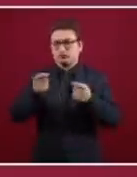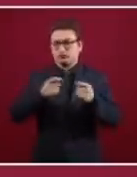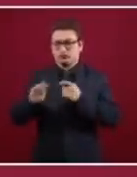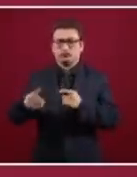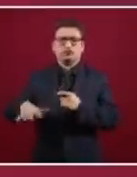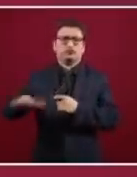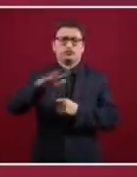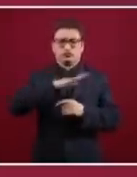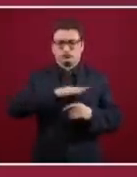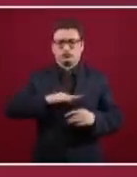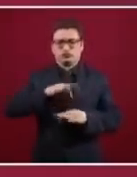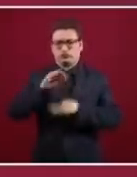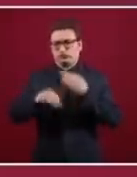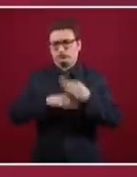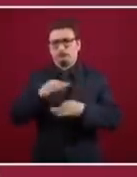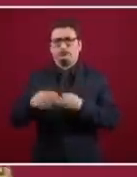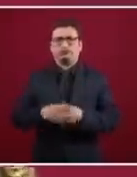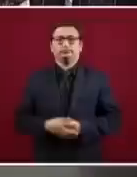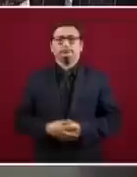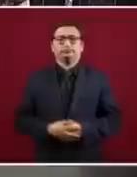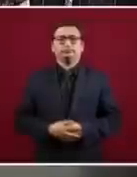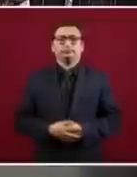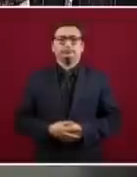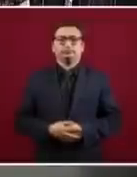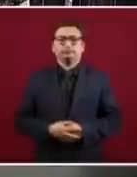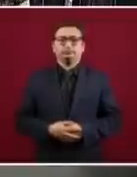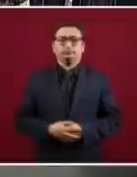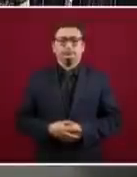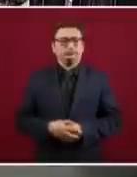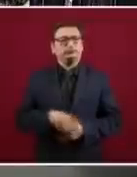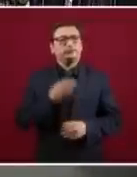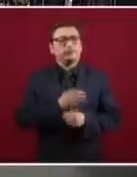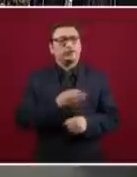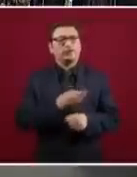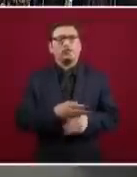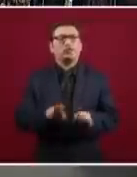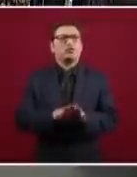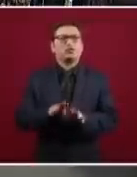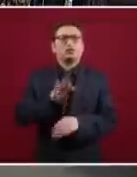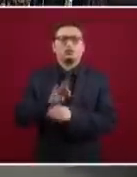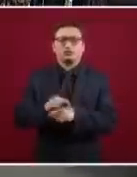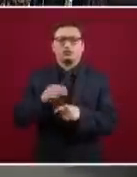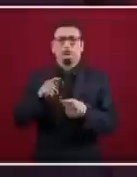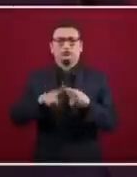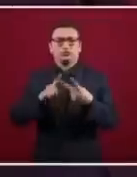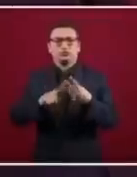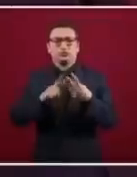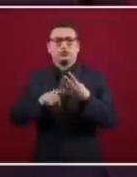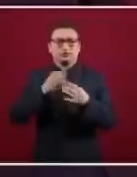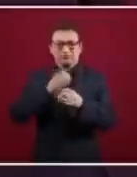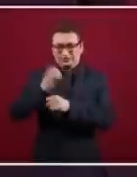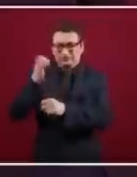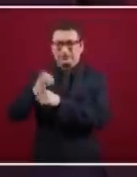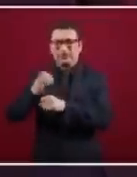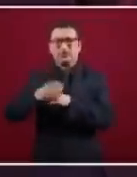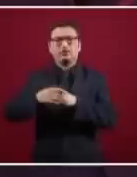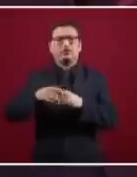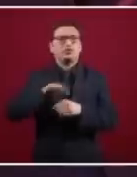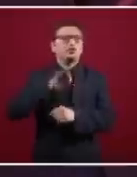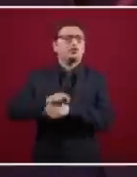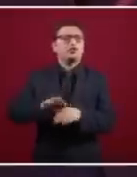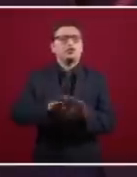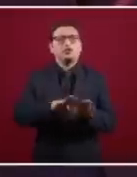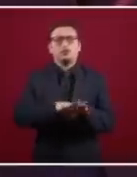fuerzas del estado ahorita como están blindando estos estados pues para evitar amenazas o